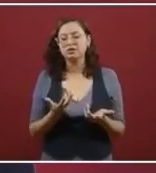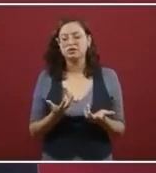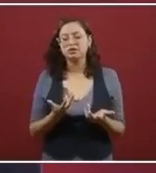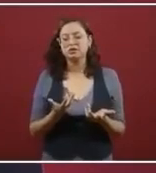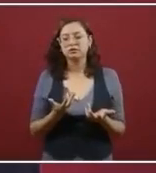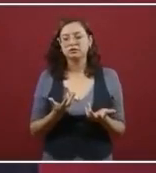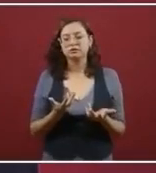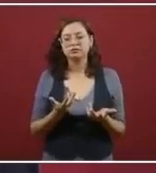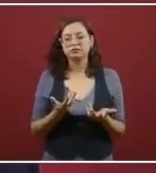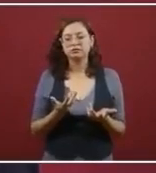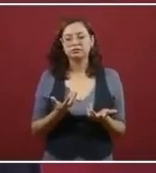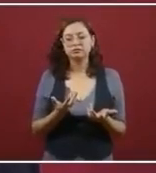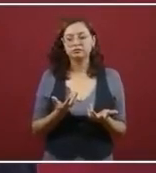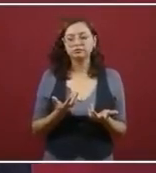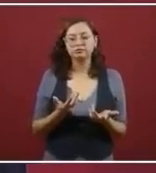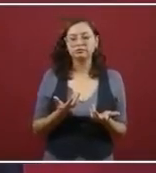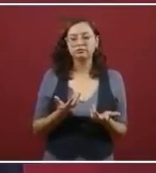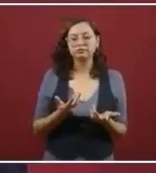y menos